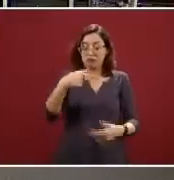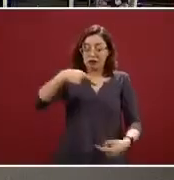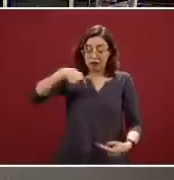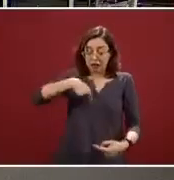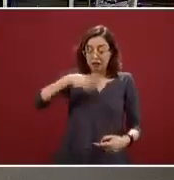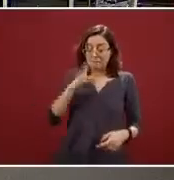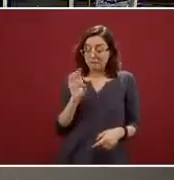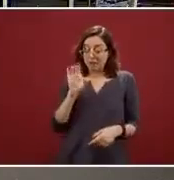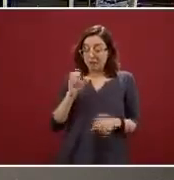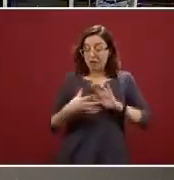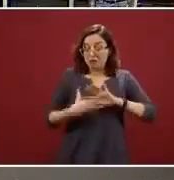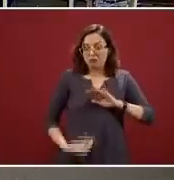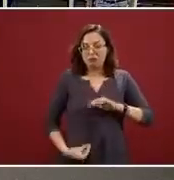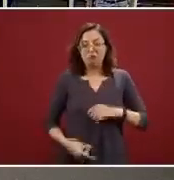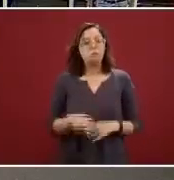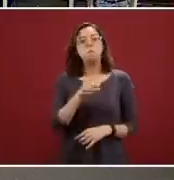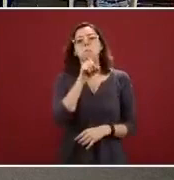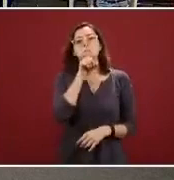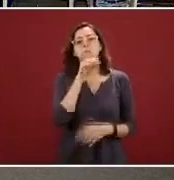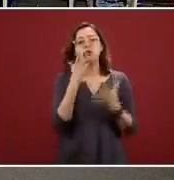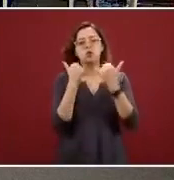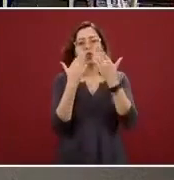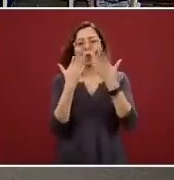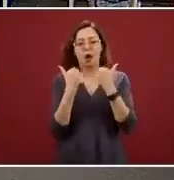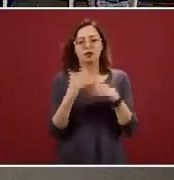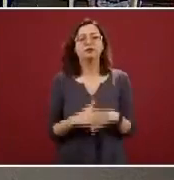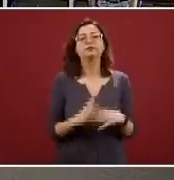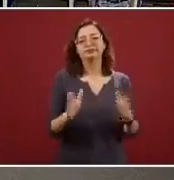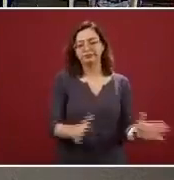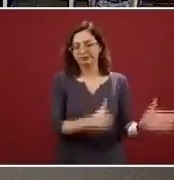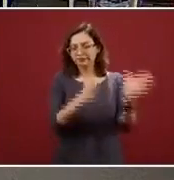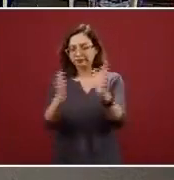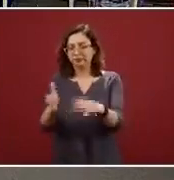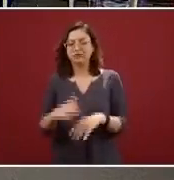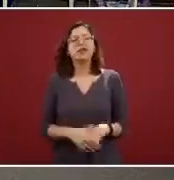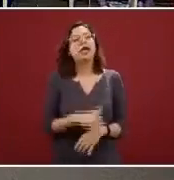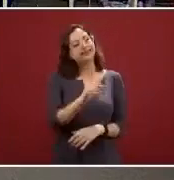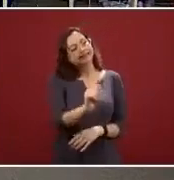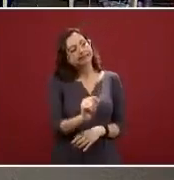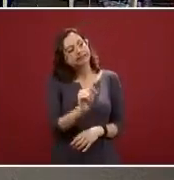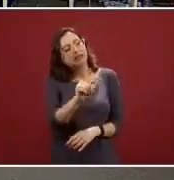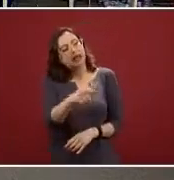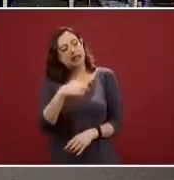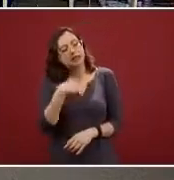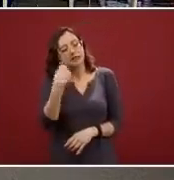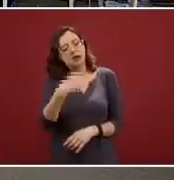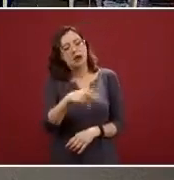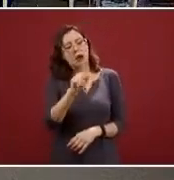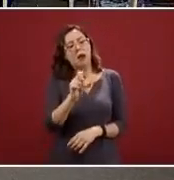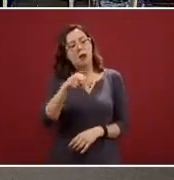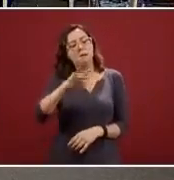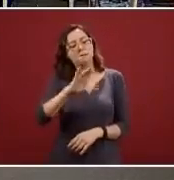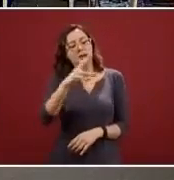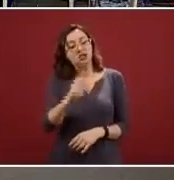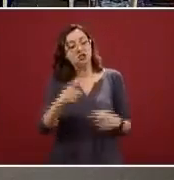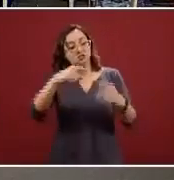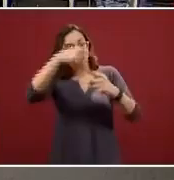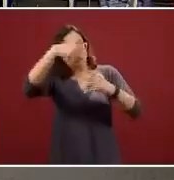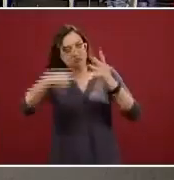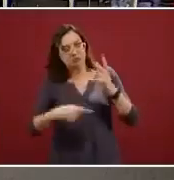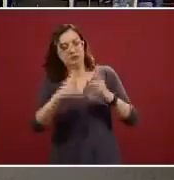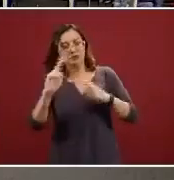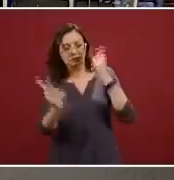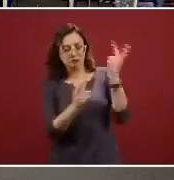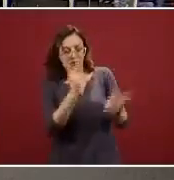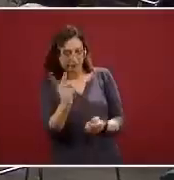Habíamos concedido ya la palabra a este lado. ¿Qué tal? Pancho Parra para el Mañanews de La Octava. Son varias preguntitas, las he hecho muy rápido. La primera, si